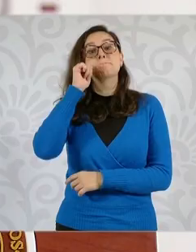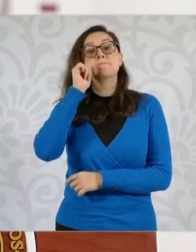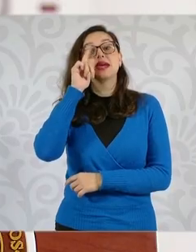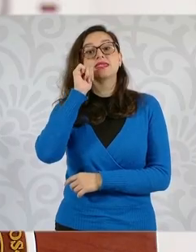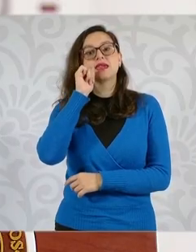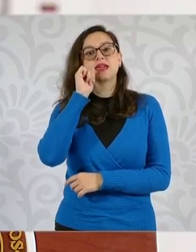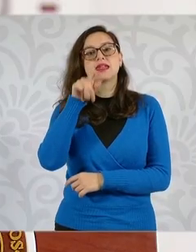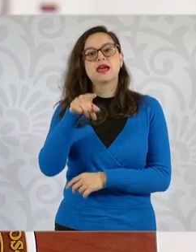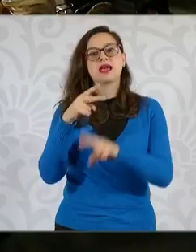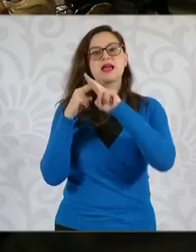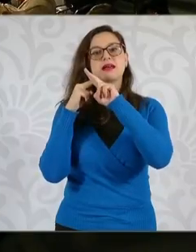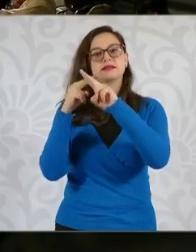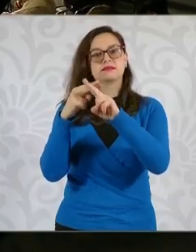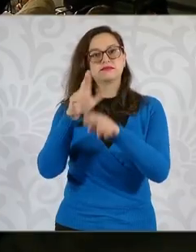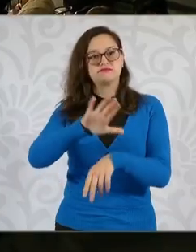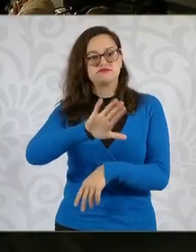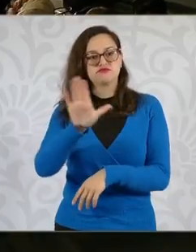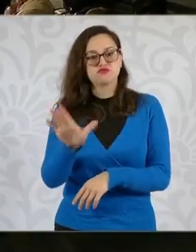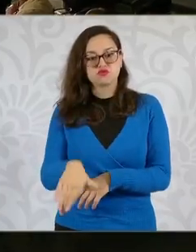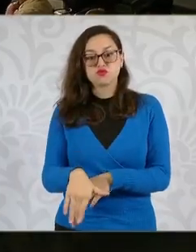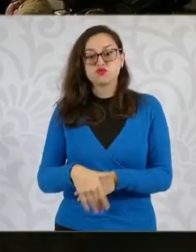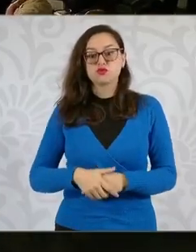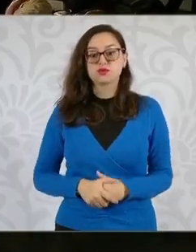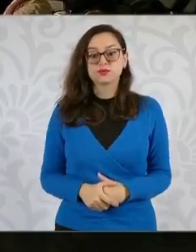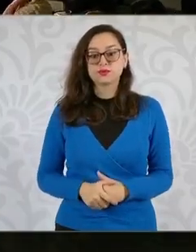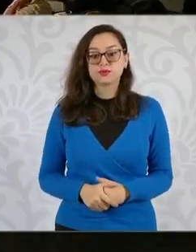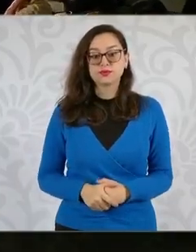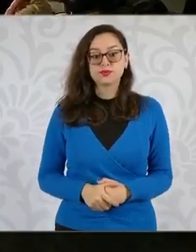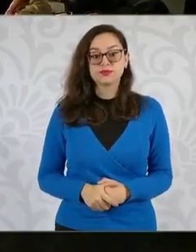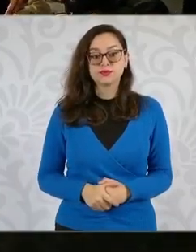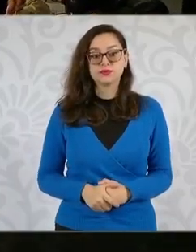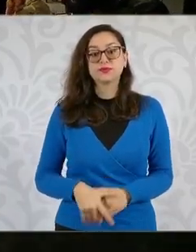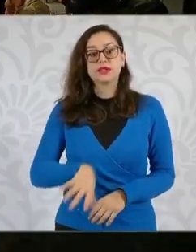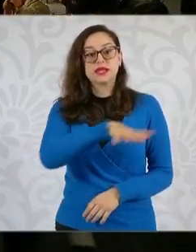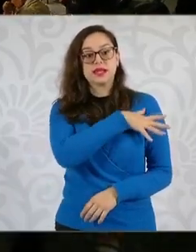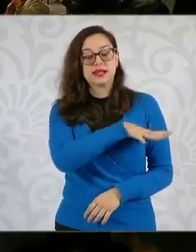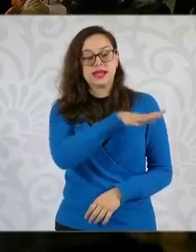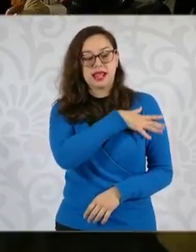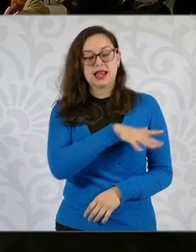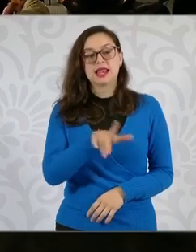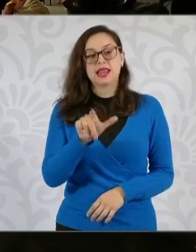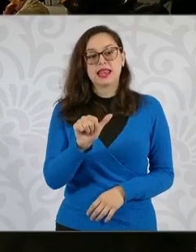minutos, y el general Lázaro Cárdenas.